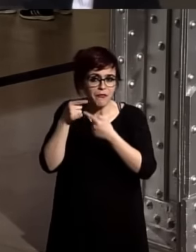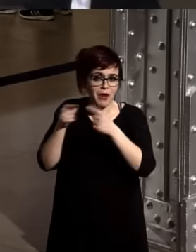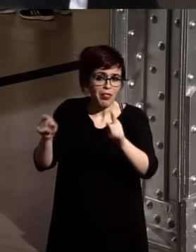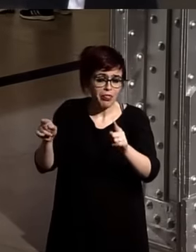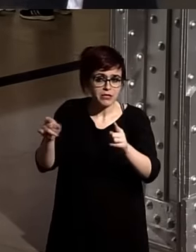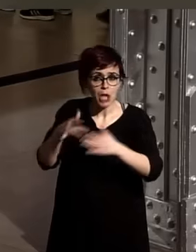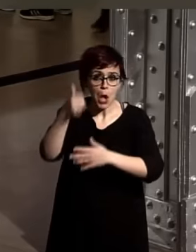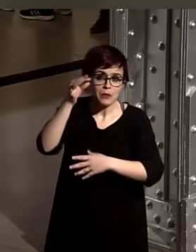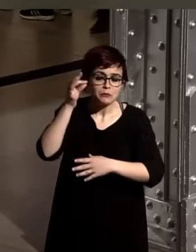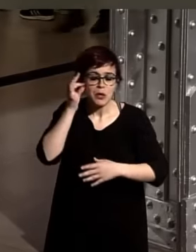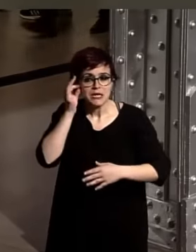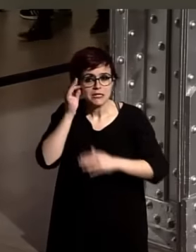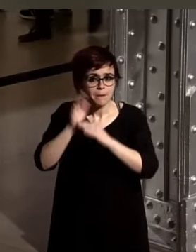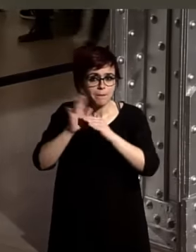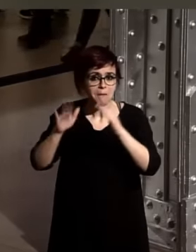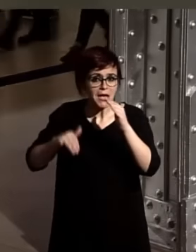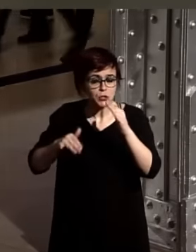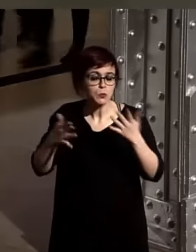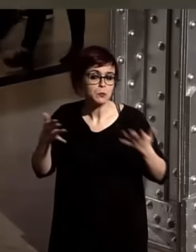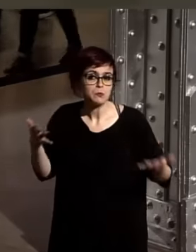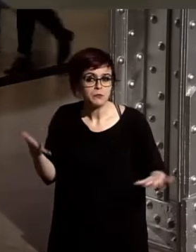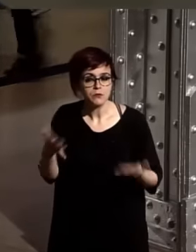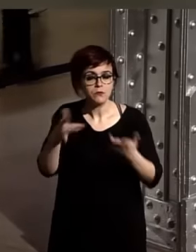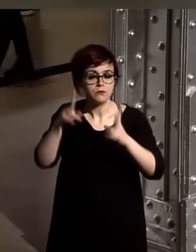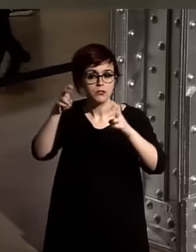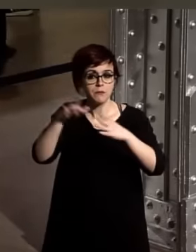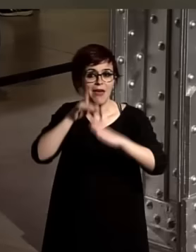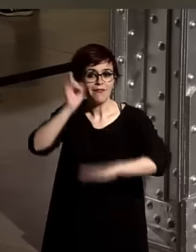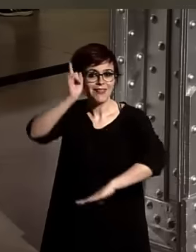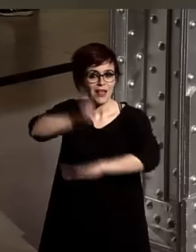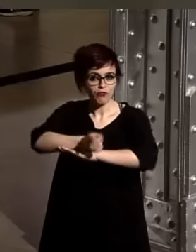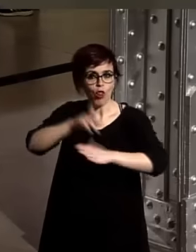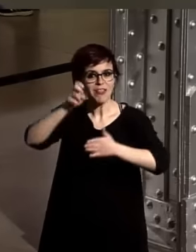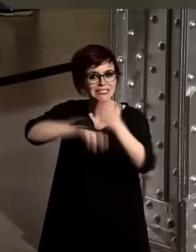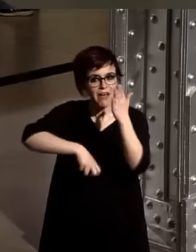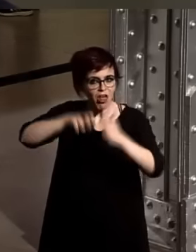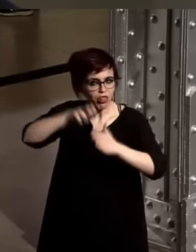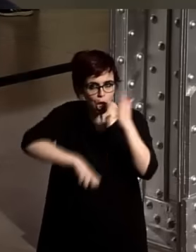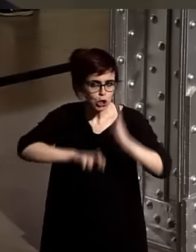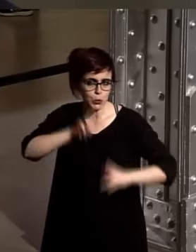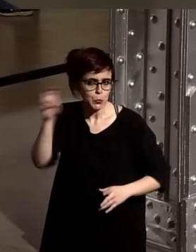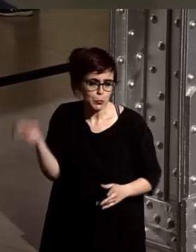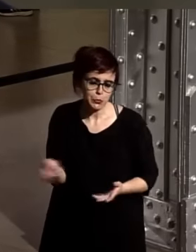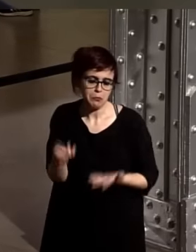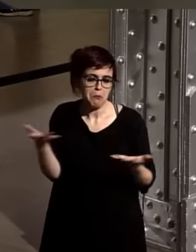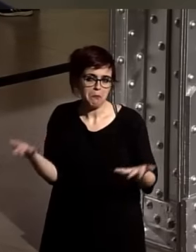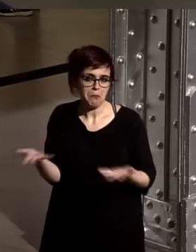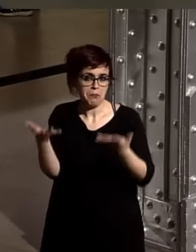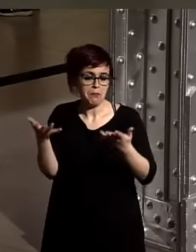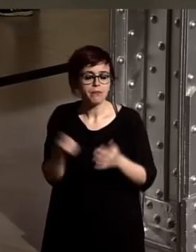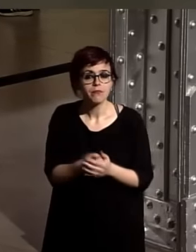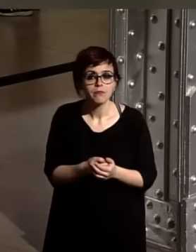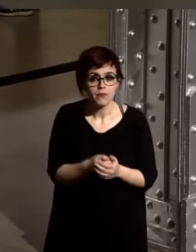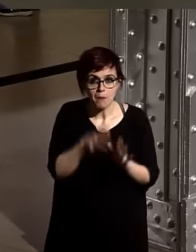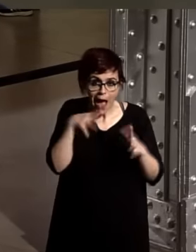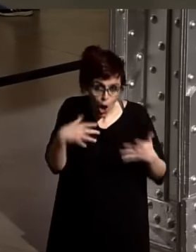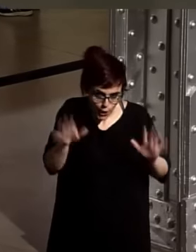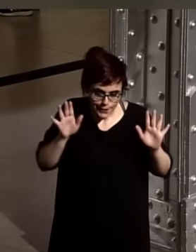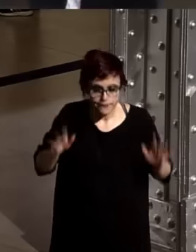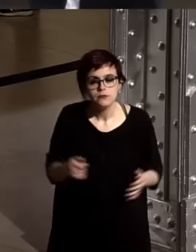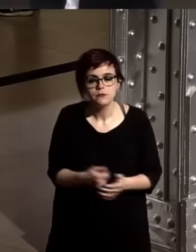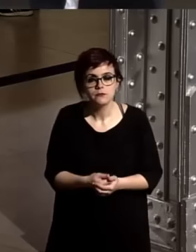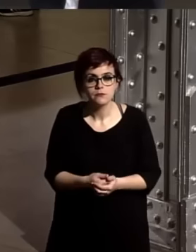entre unos y otros en los puestos de en fin de director de excavación y demás eh en este momento En